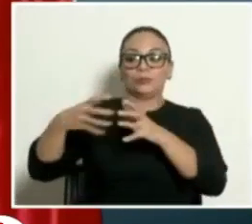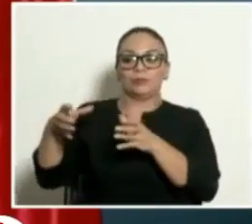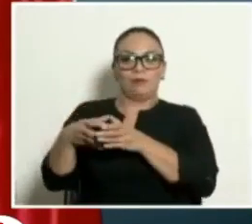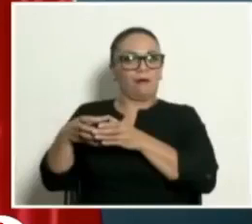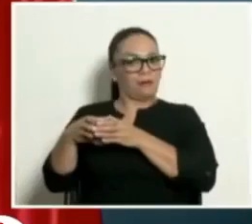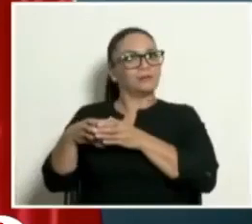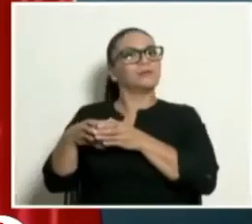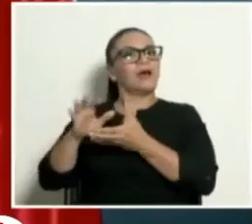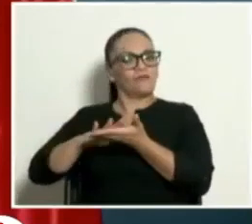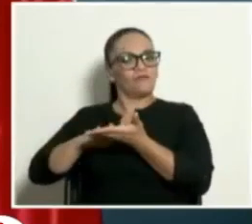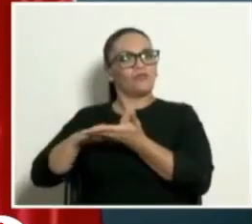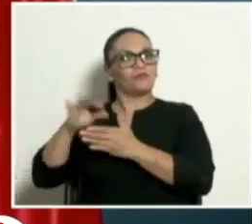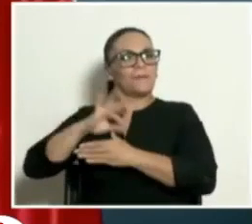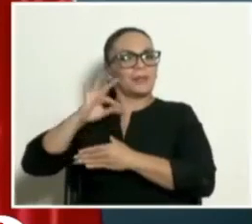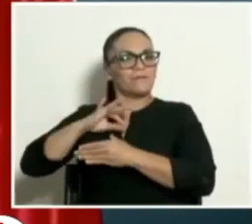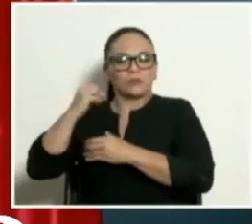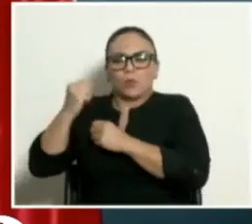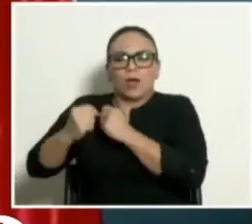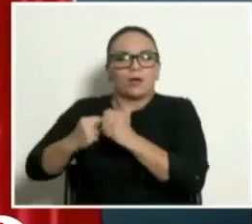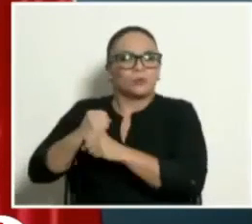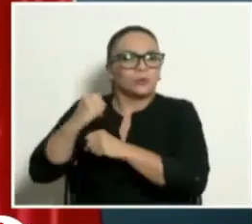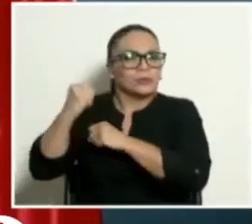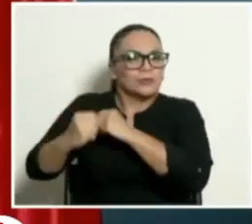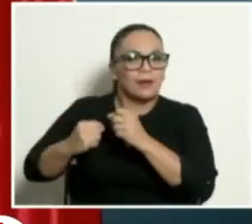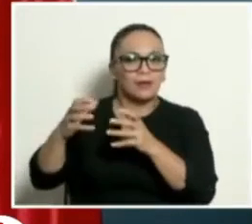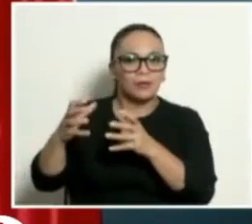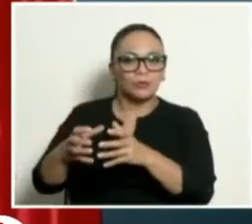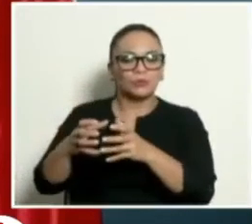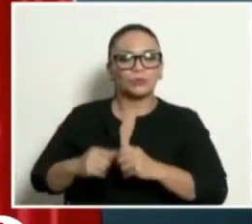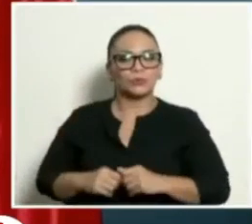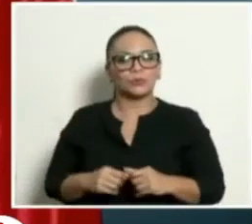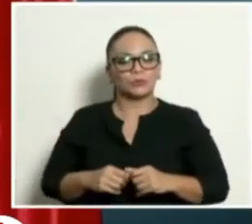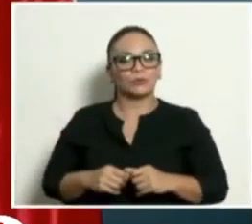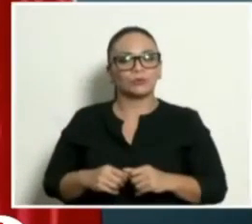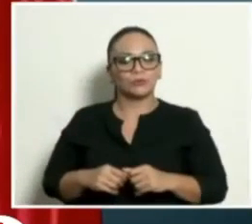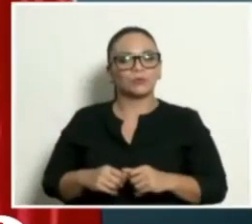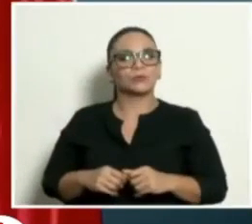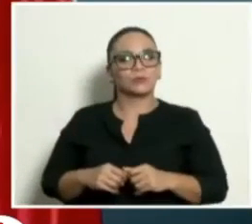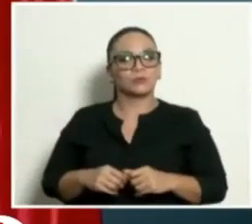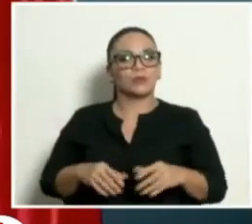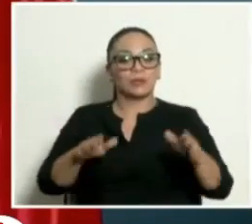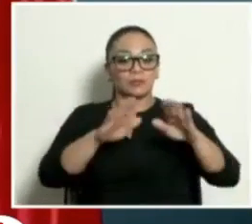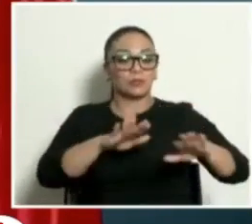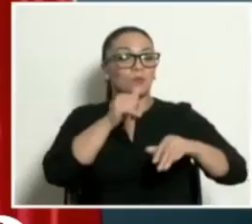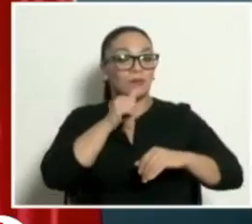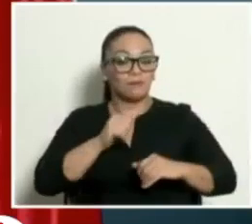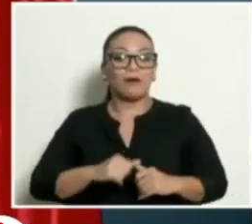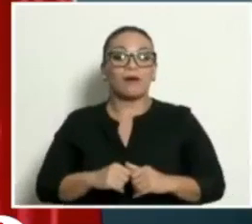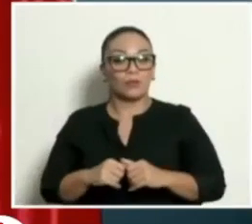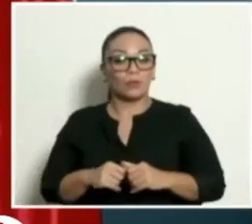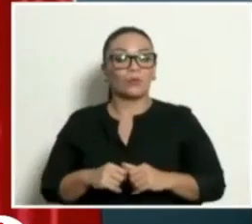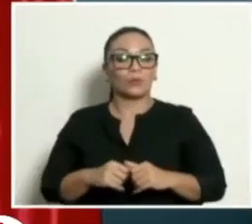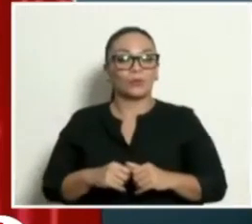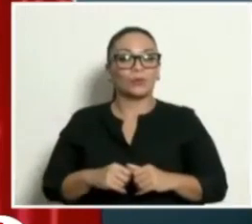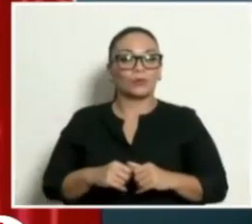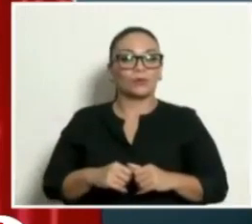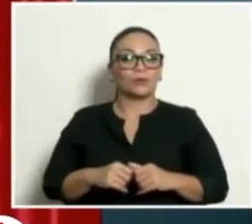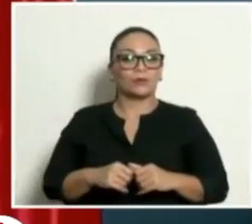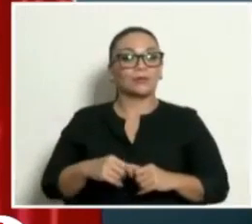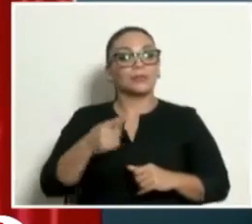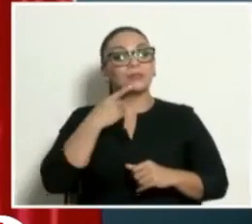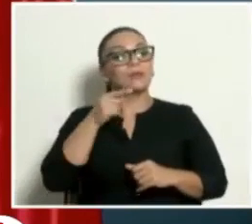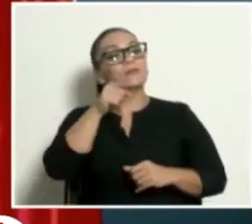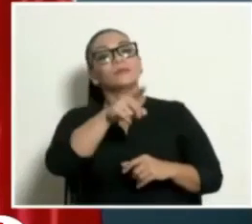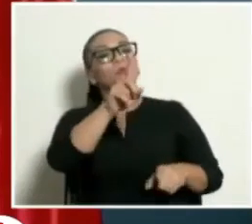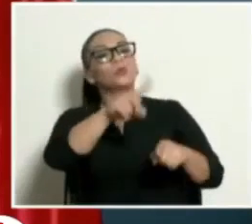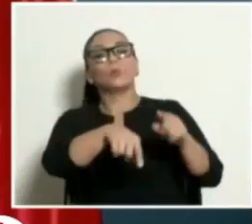por años. En el sector privado, no, usted no puede hacer tal cosa